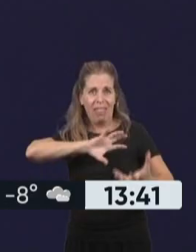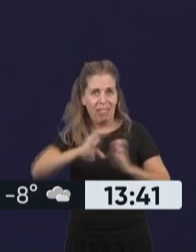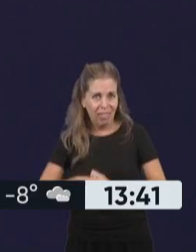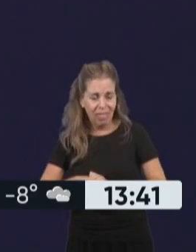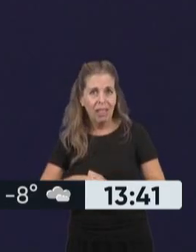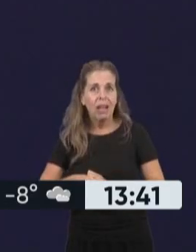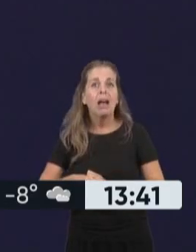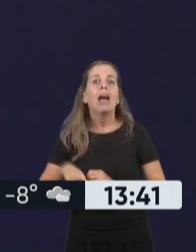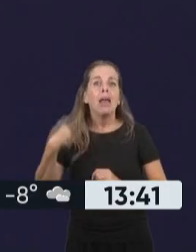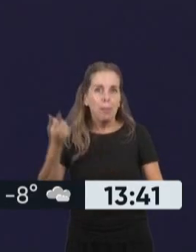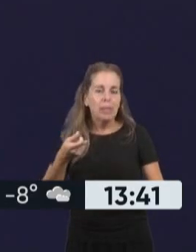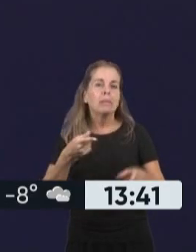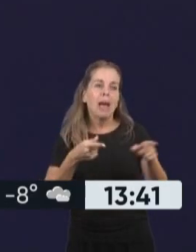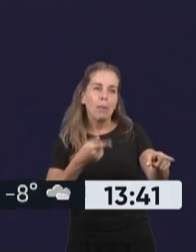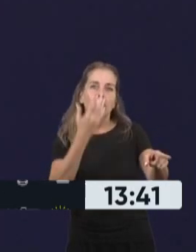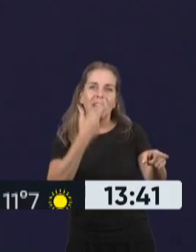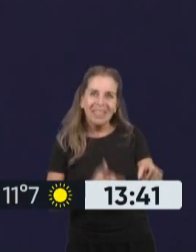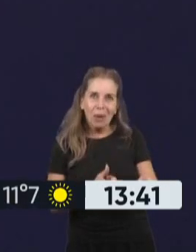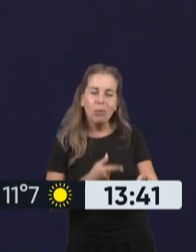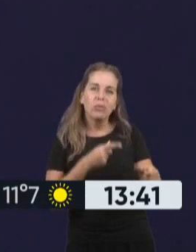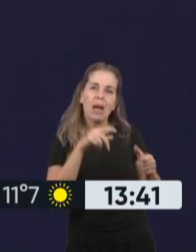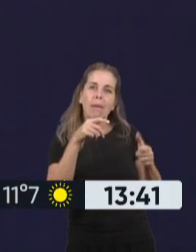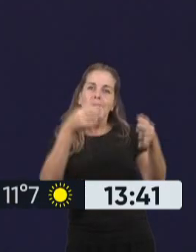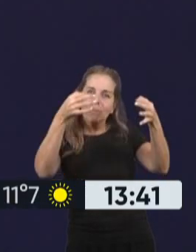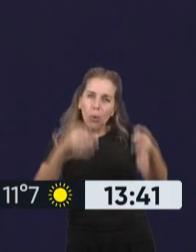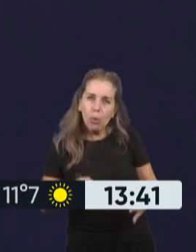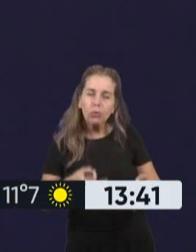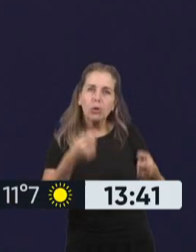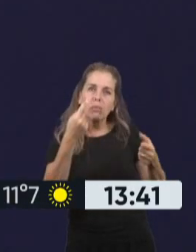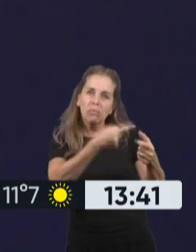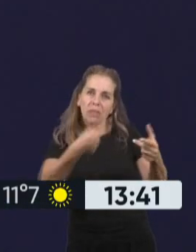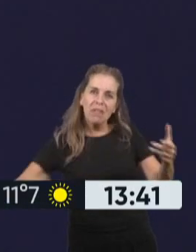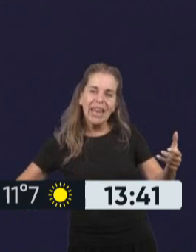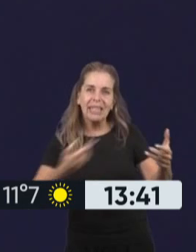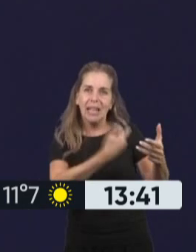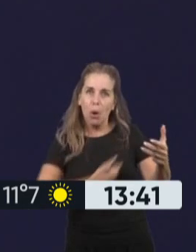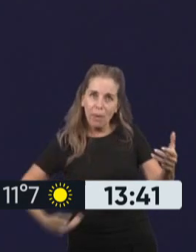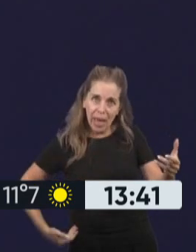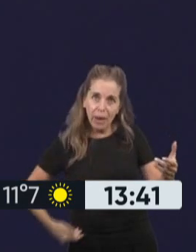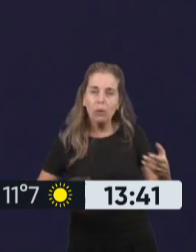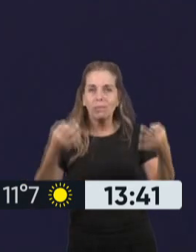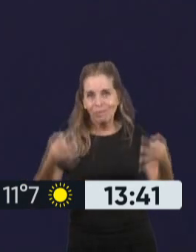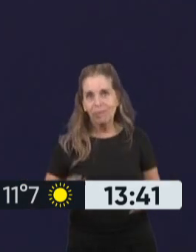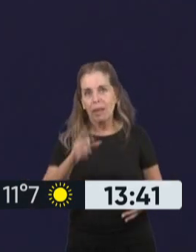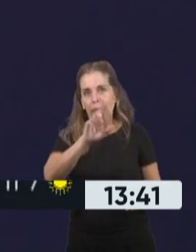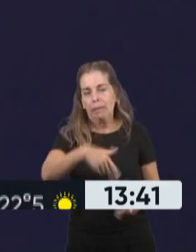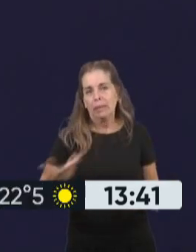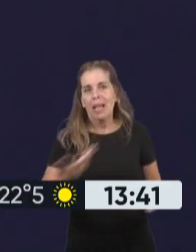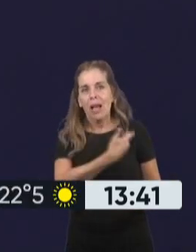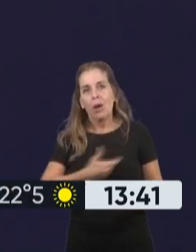este caso, ya que te gusta nombrar en términos personales a los diferentes actores, el gobierno de Mauricio Macri,